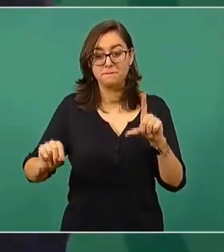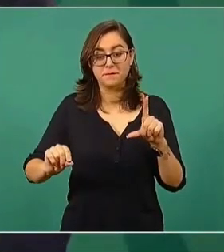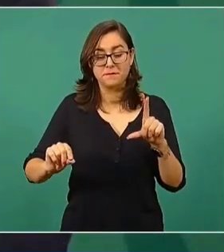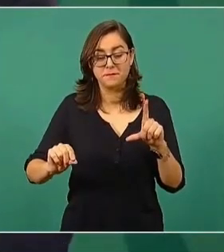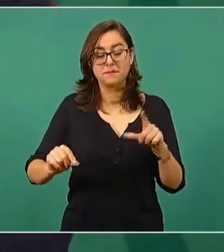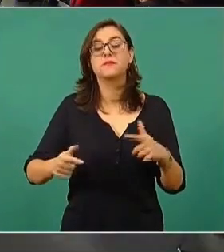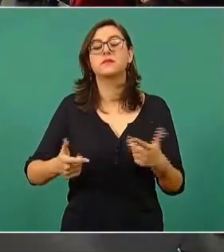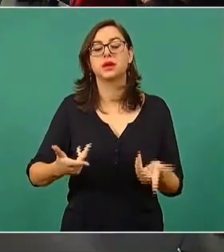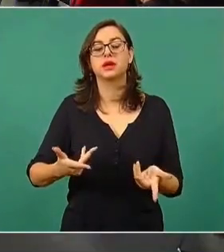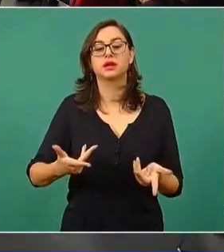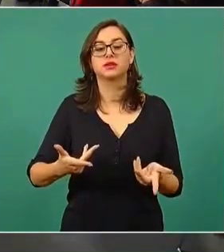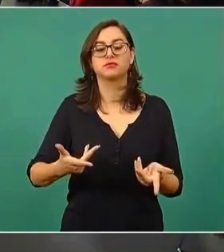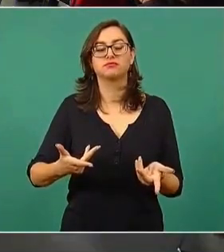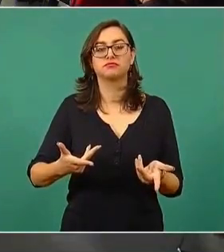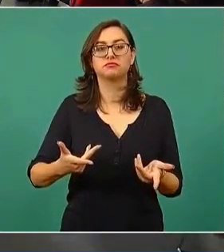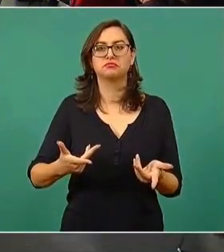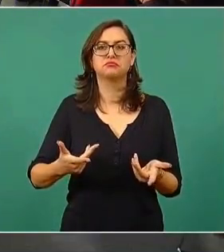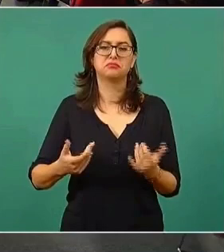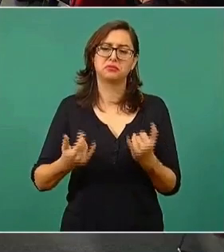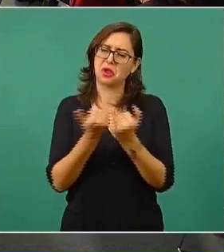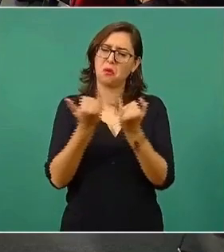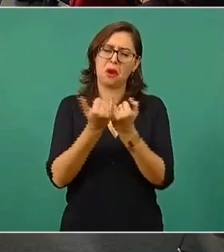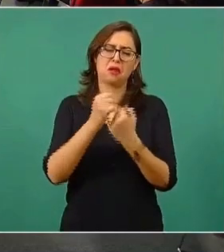a lo mundial,